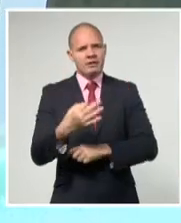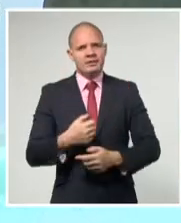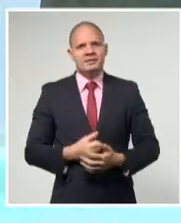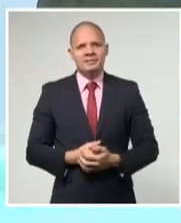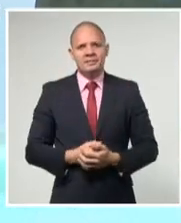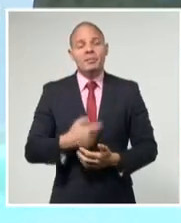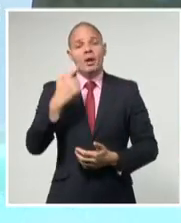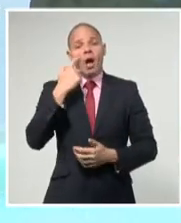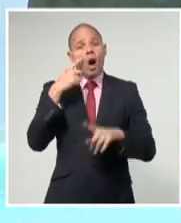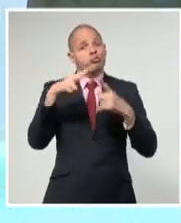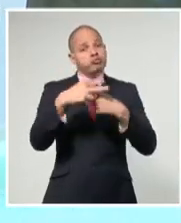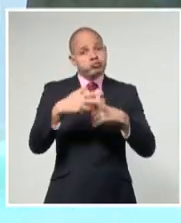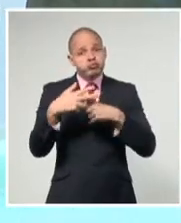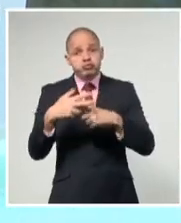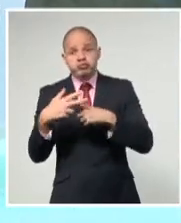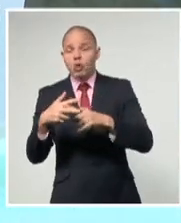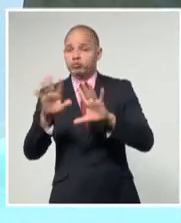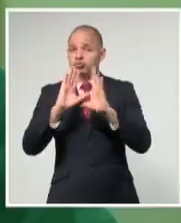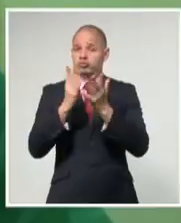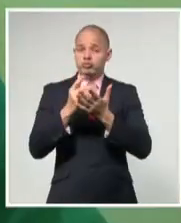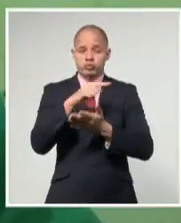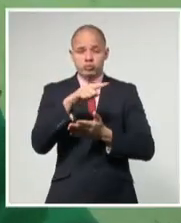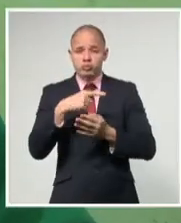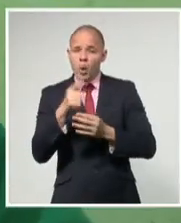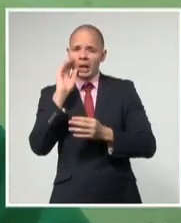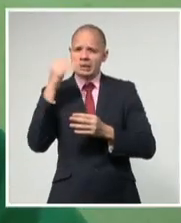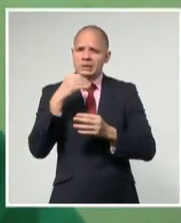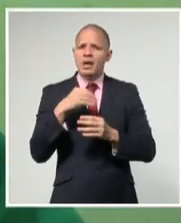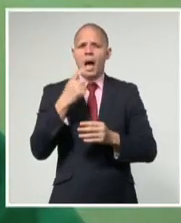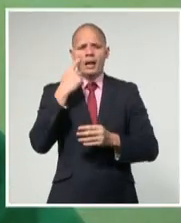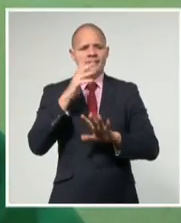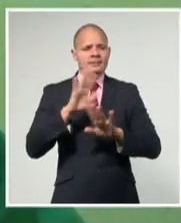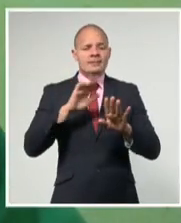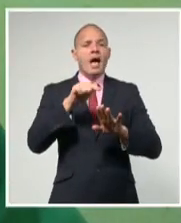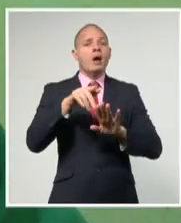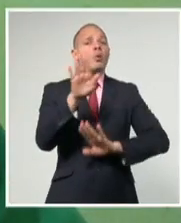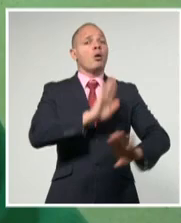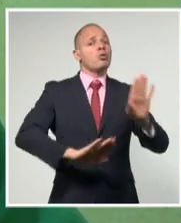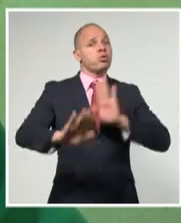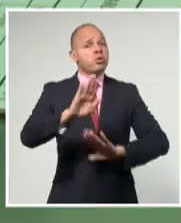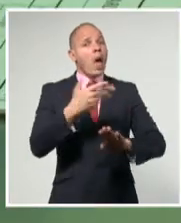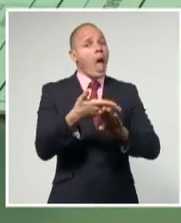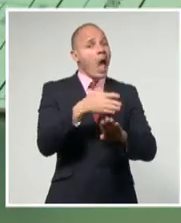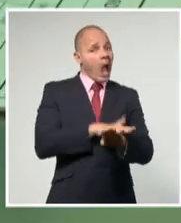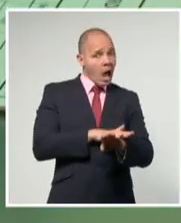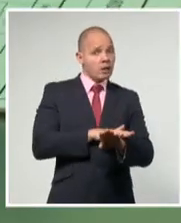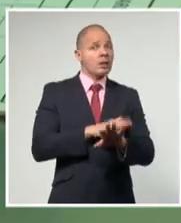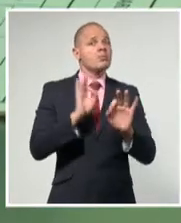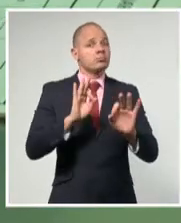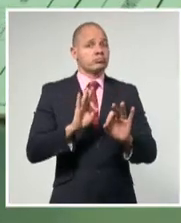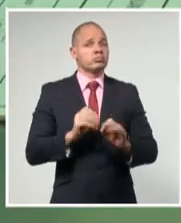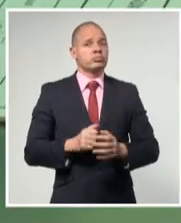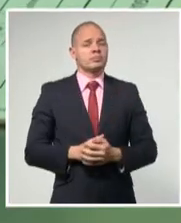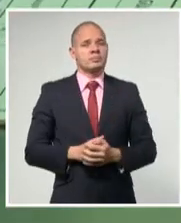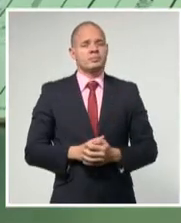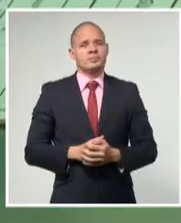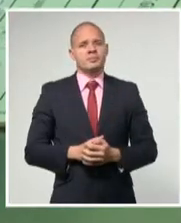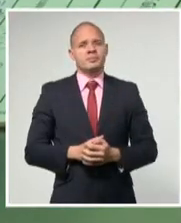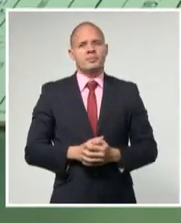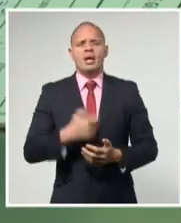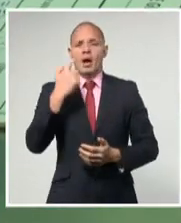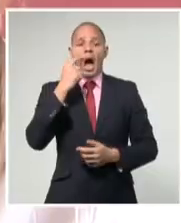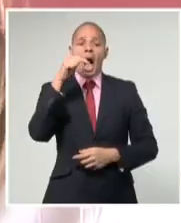las condiciones imprescindibles en aras de evitar contagios por la cob y 19 se va a mantener activado el